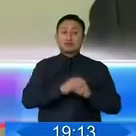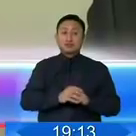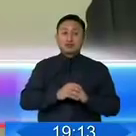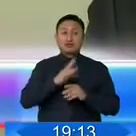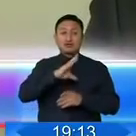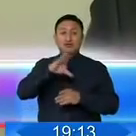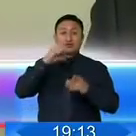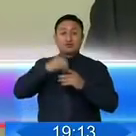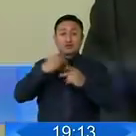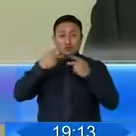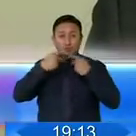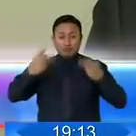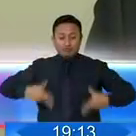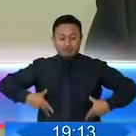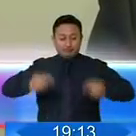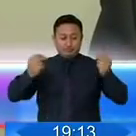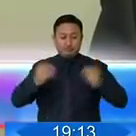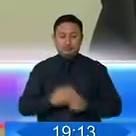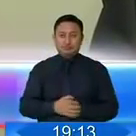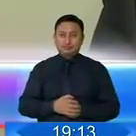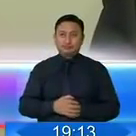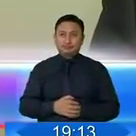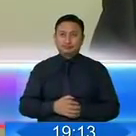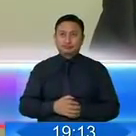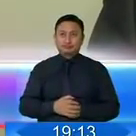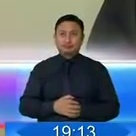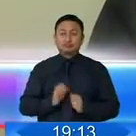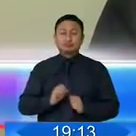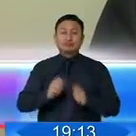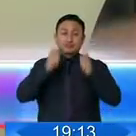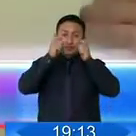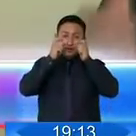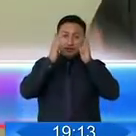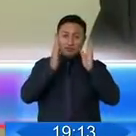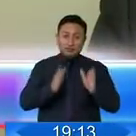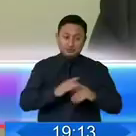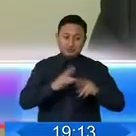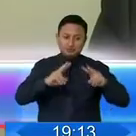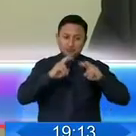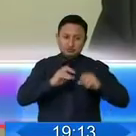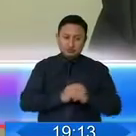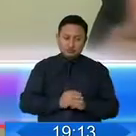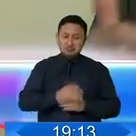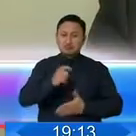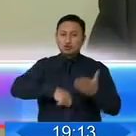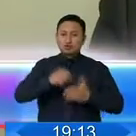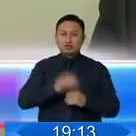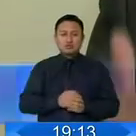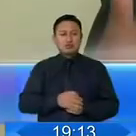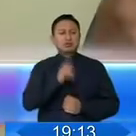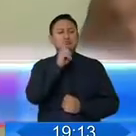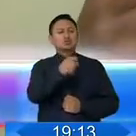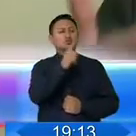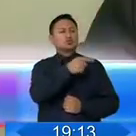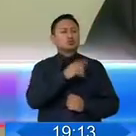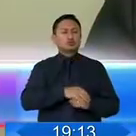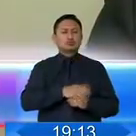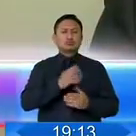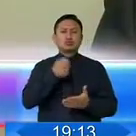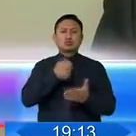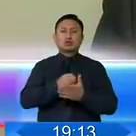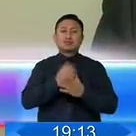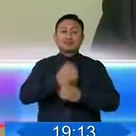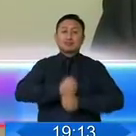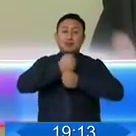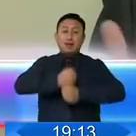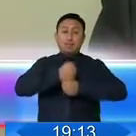Que a decir de esta denuncia y de los hechos que investigó Fiscalía, se daban contratos a dedo, se hacían compras de caballos,